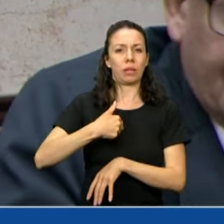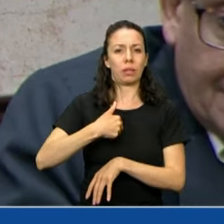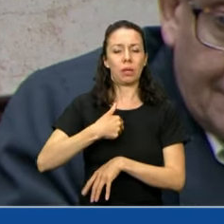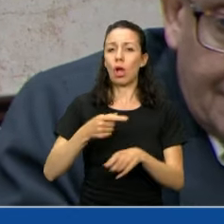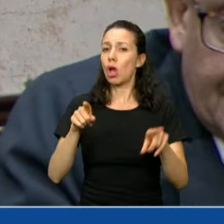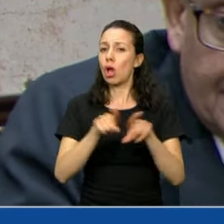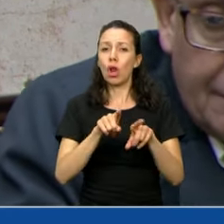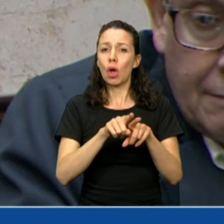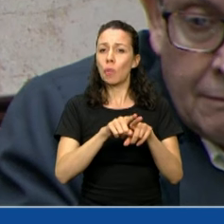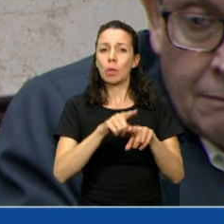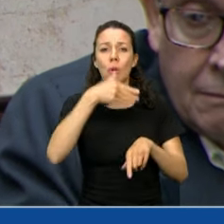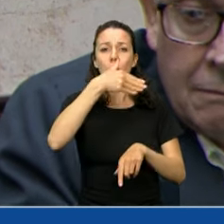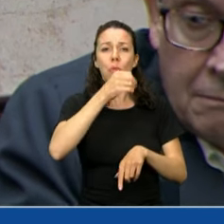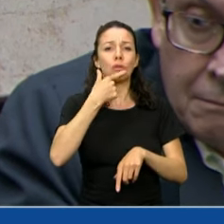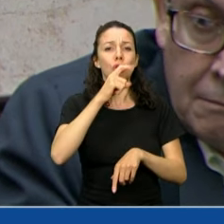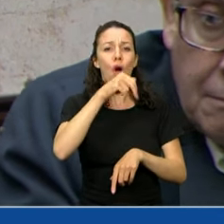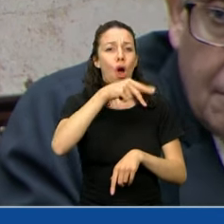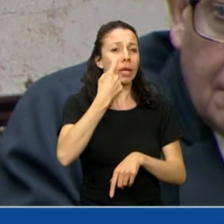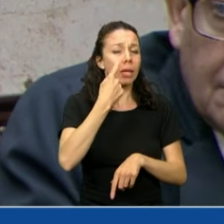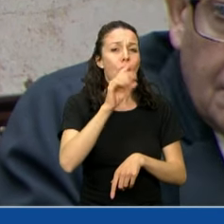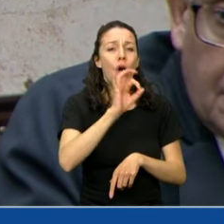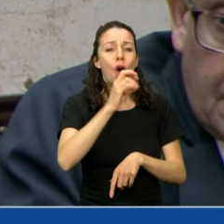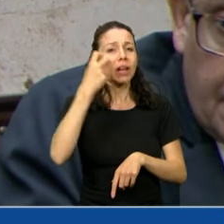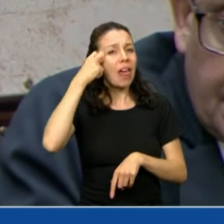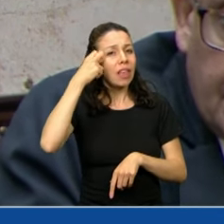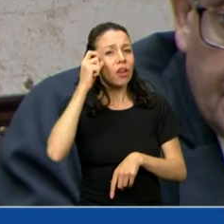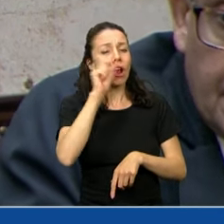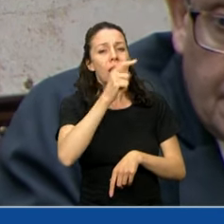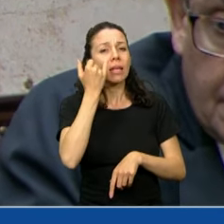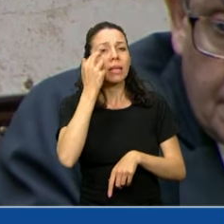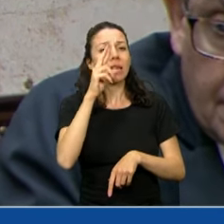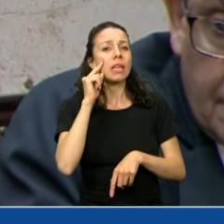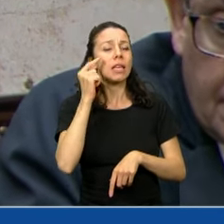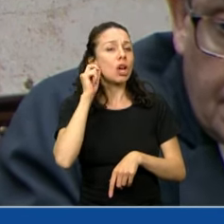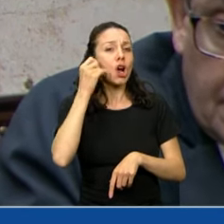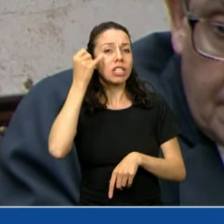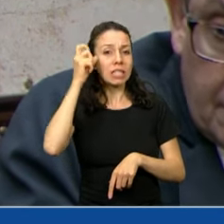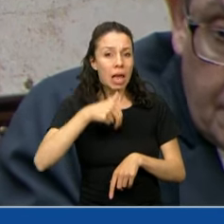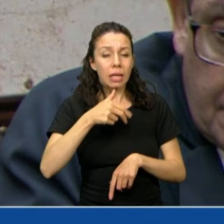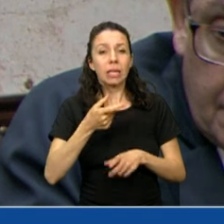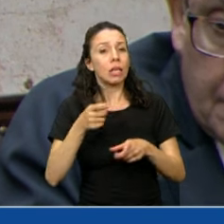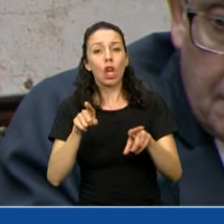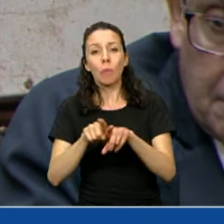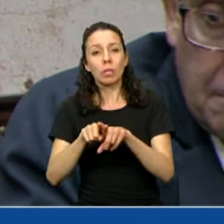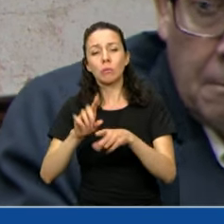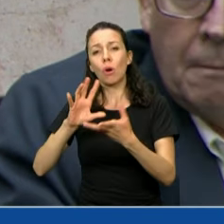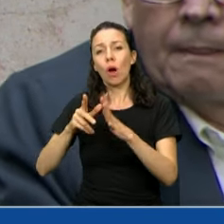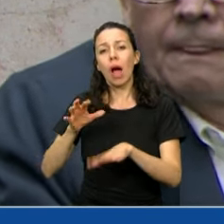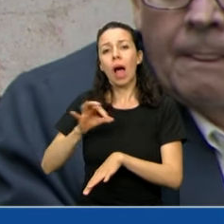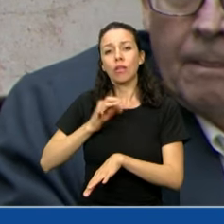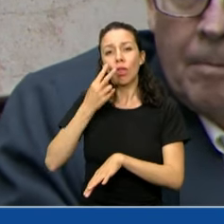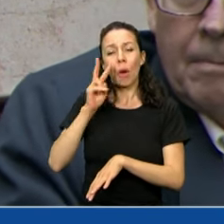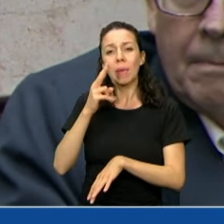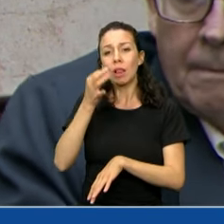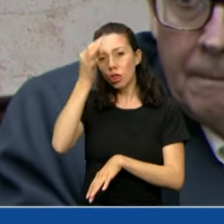misma manera que lo desarrolló el radicalismo de Hipólito irigoen y de la misma manera que en el año 2012 se tuvo la